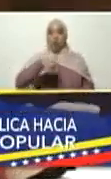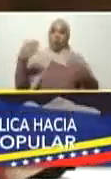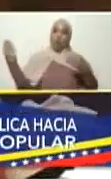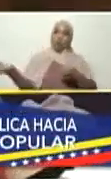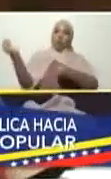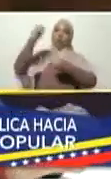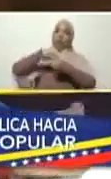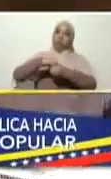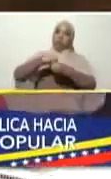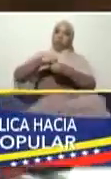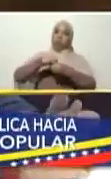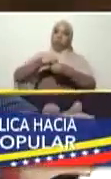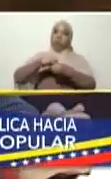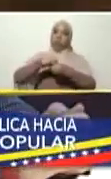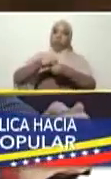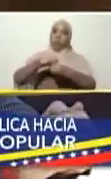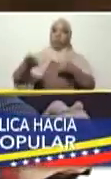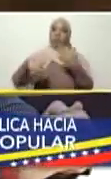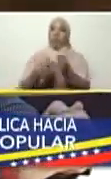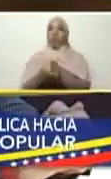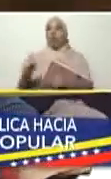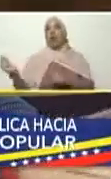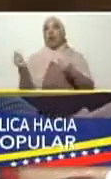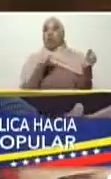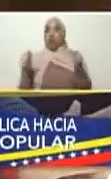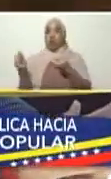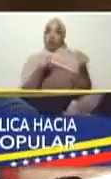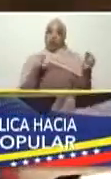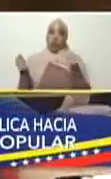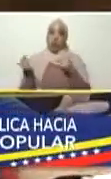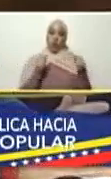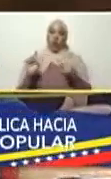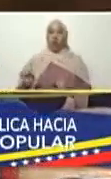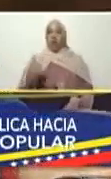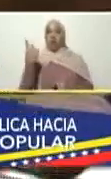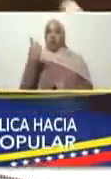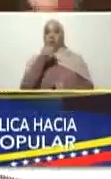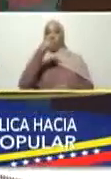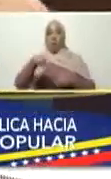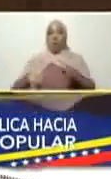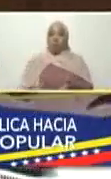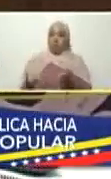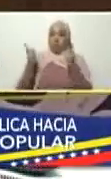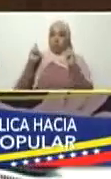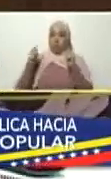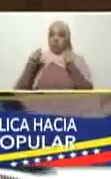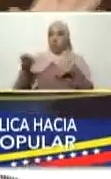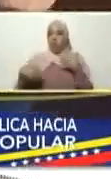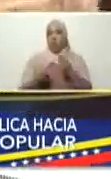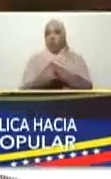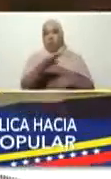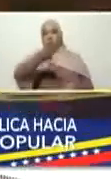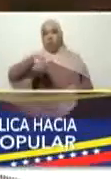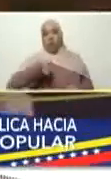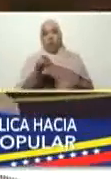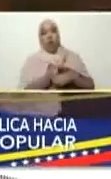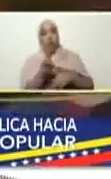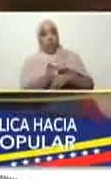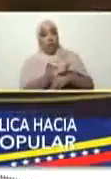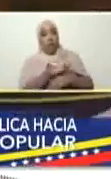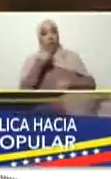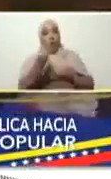introducida para ir a primera discusión, esa reforma, y eso nos va a permitir salir al despliegue de inmediato. Nuestra